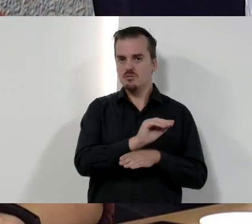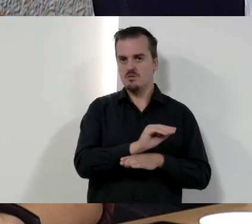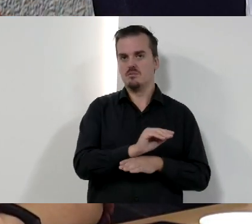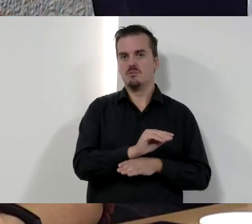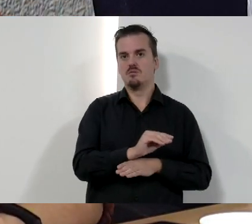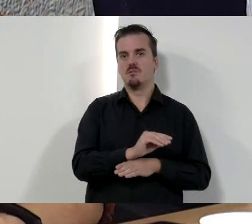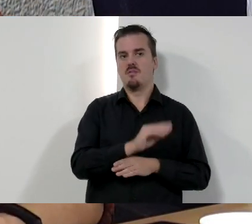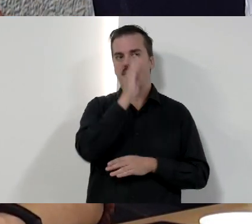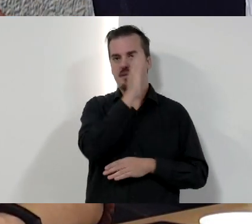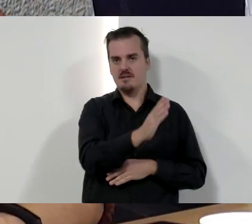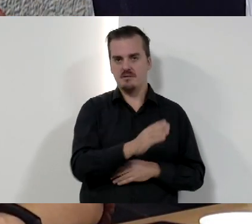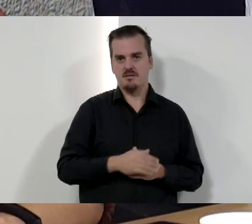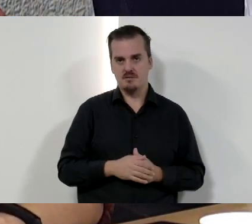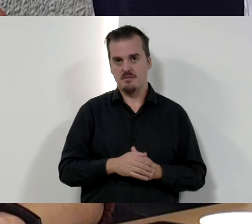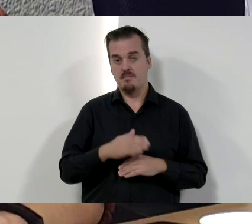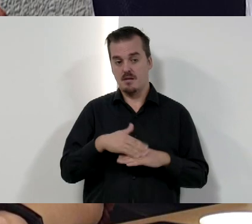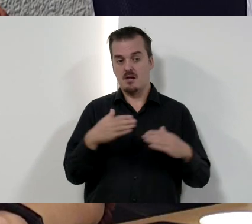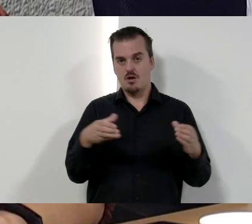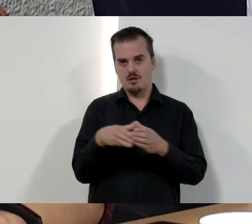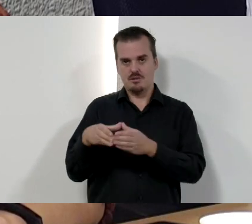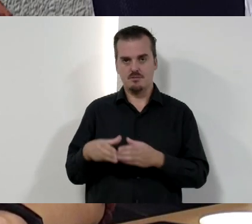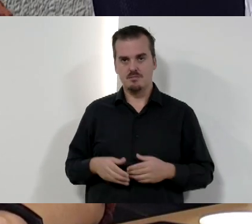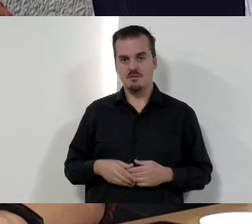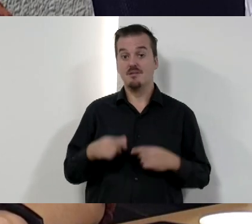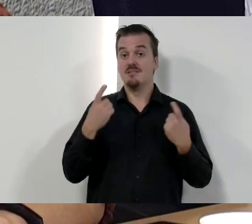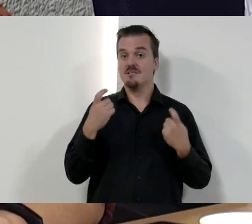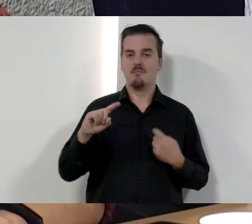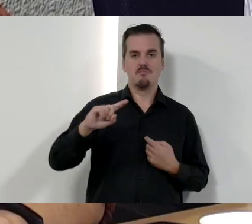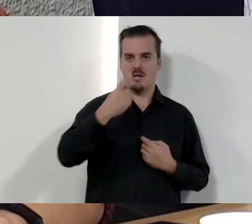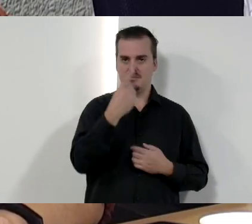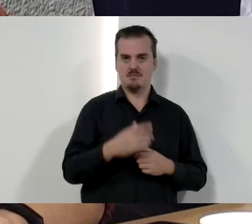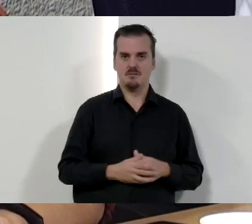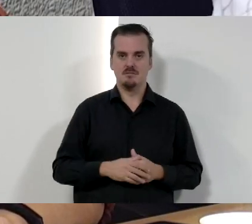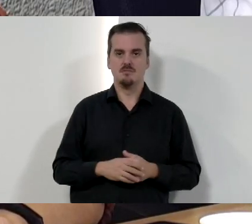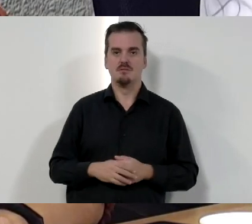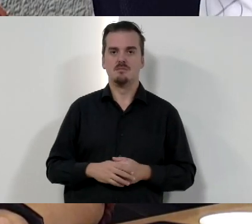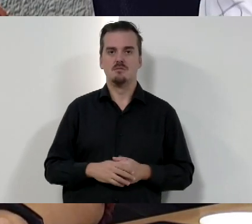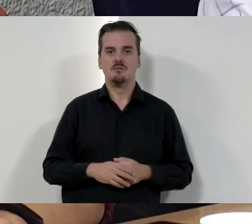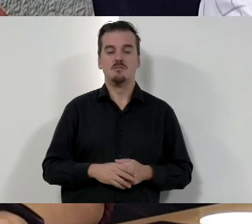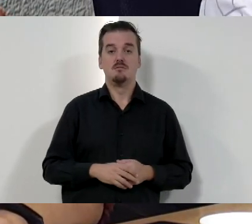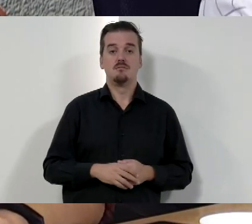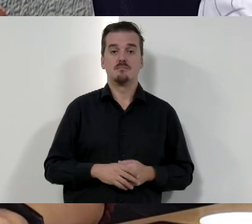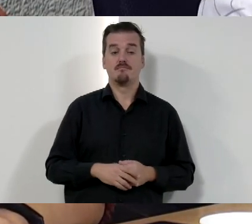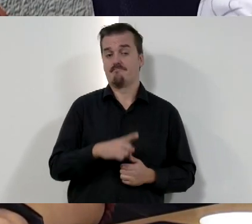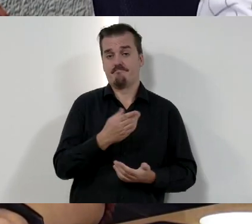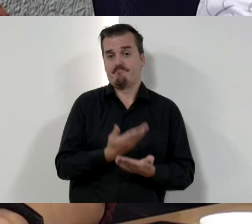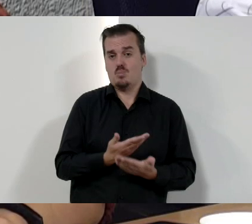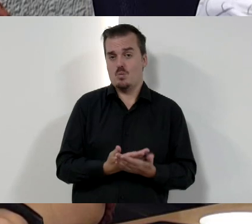ayudas directas a estos colectivos, a los que más no lo necesitan. Y de hecho ahí está la prueba.